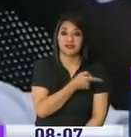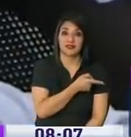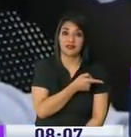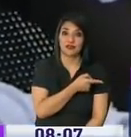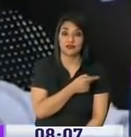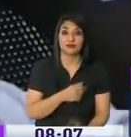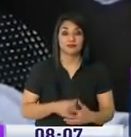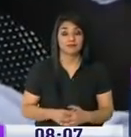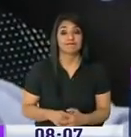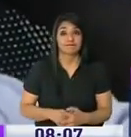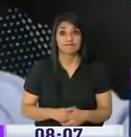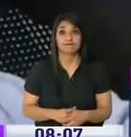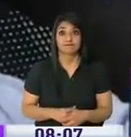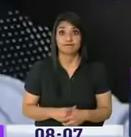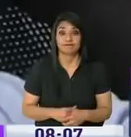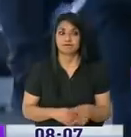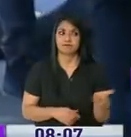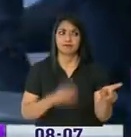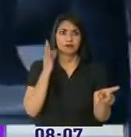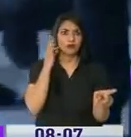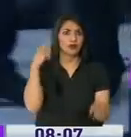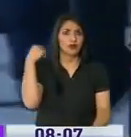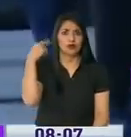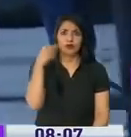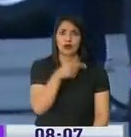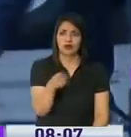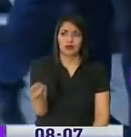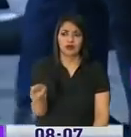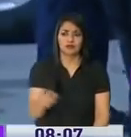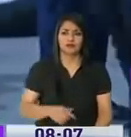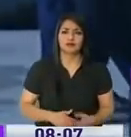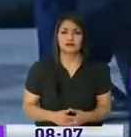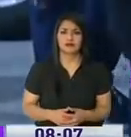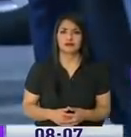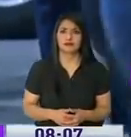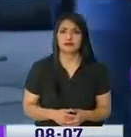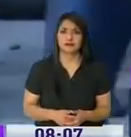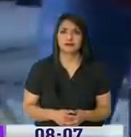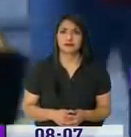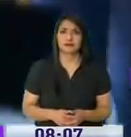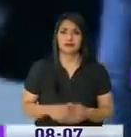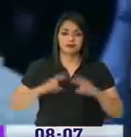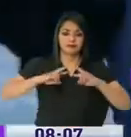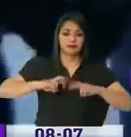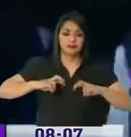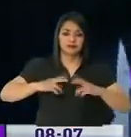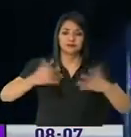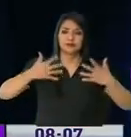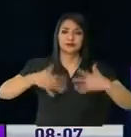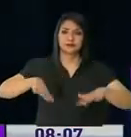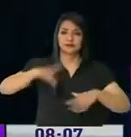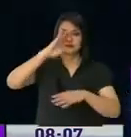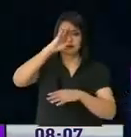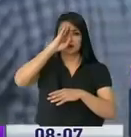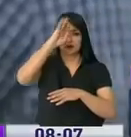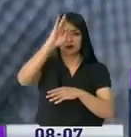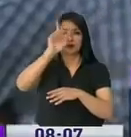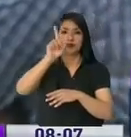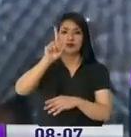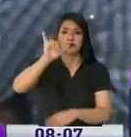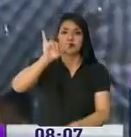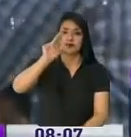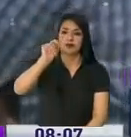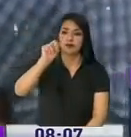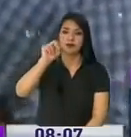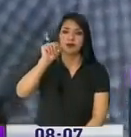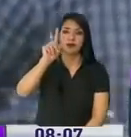final de esta media desquiciada tras las investigaciones agentes de la dirección de muertes violentas de la